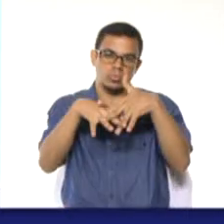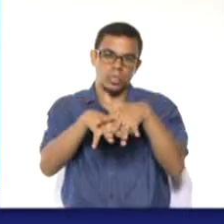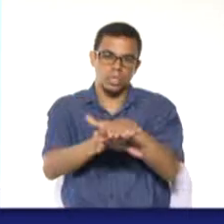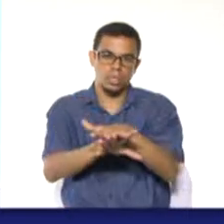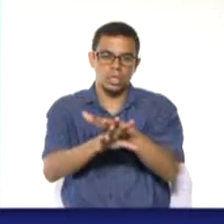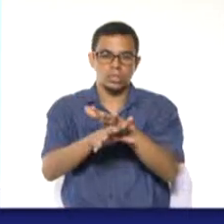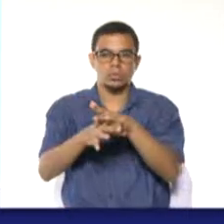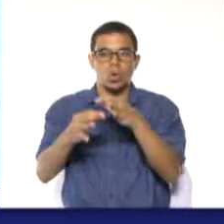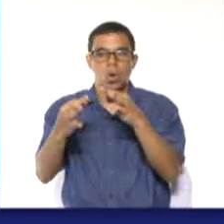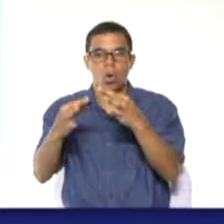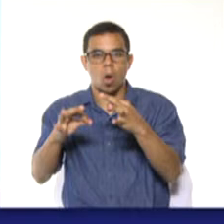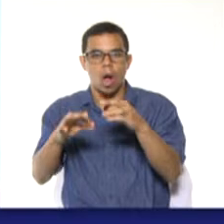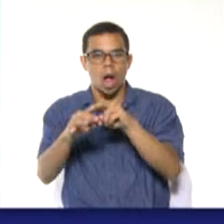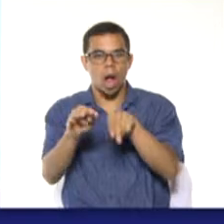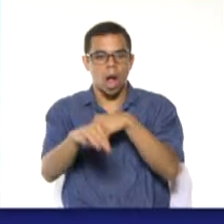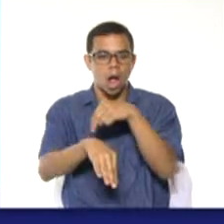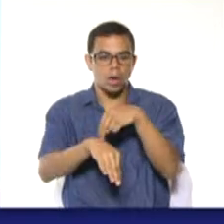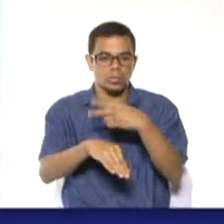de la conservación,